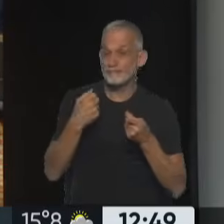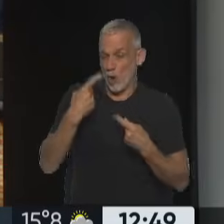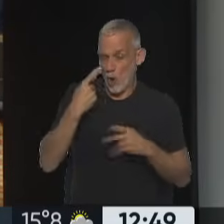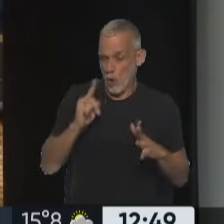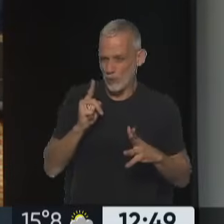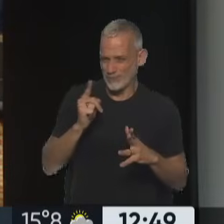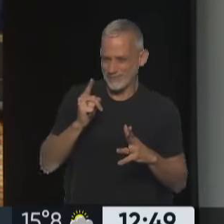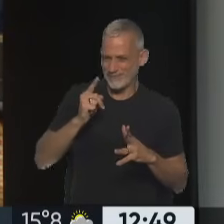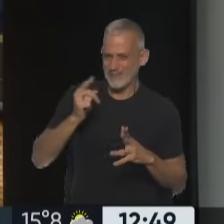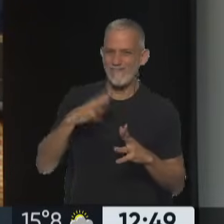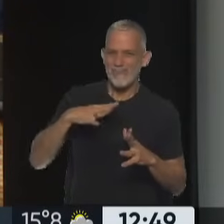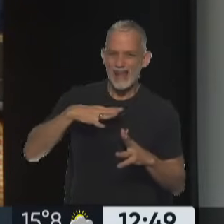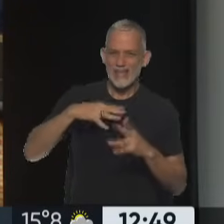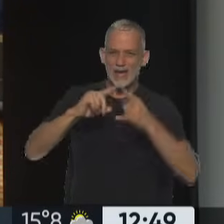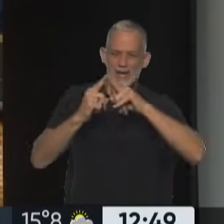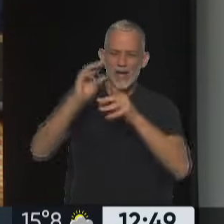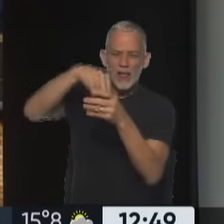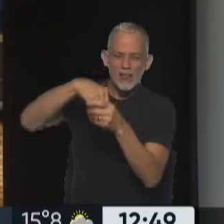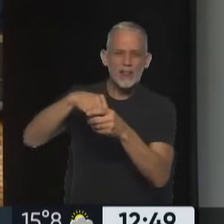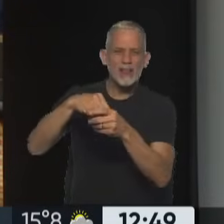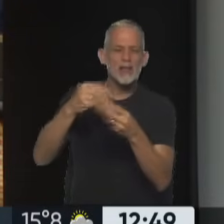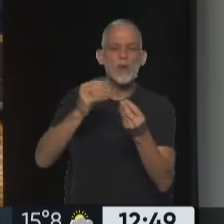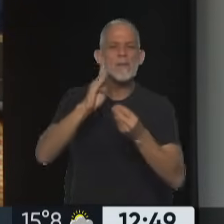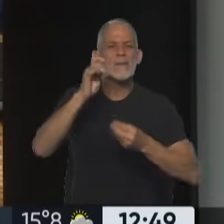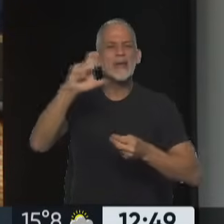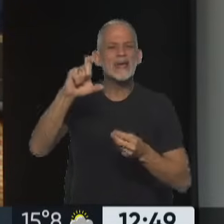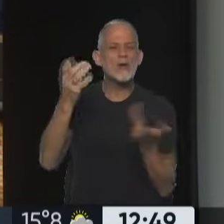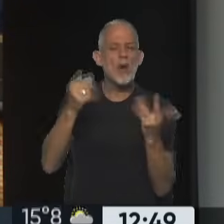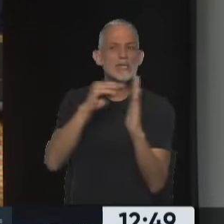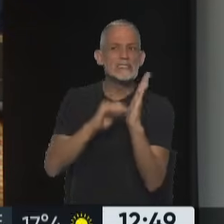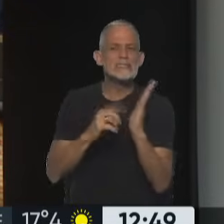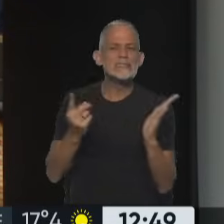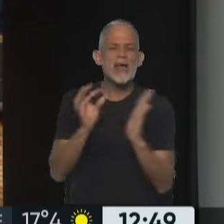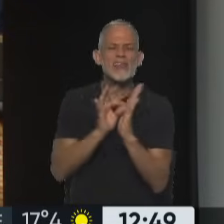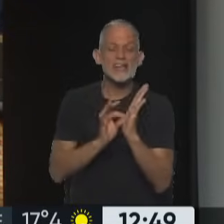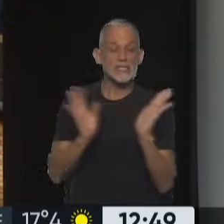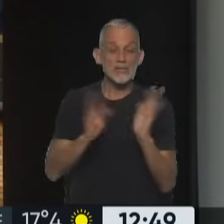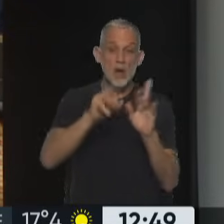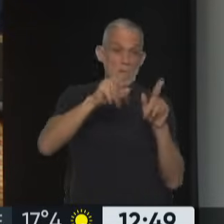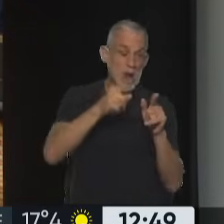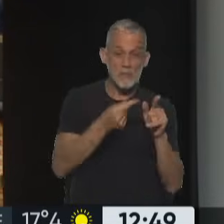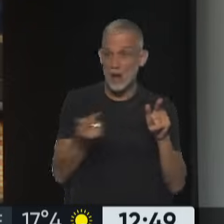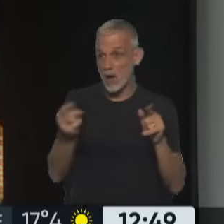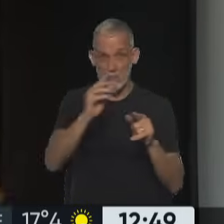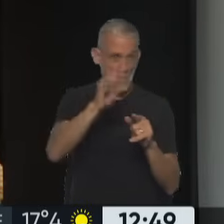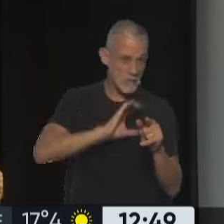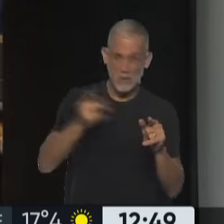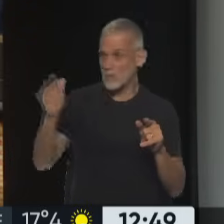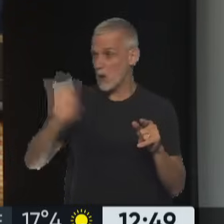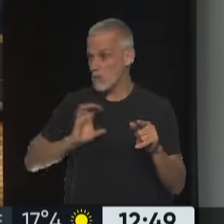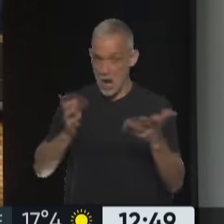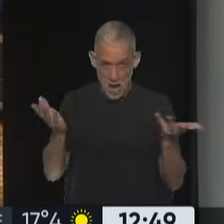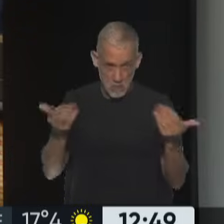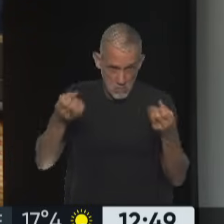conocen los detalles de este incorporación Cuáles son la verdad es que como alternativa de financiamiento siempre son buenas